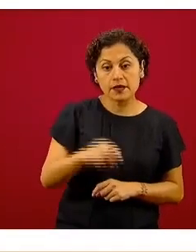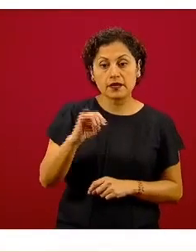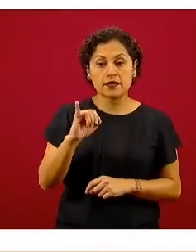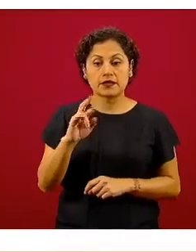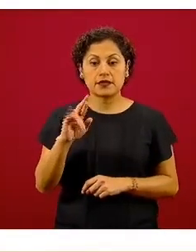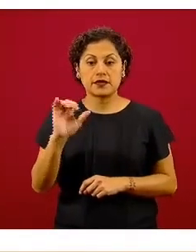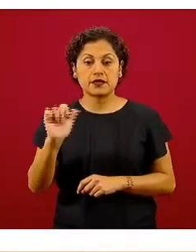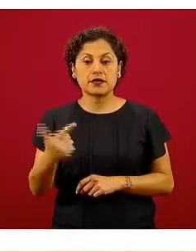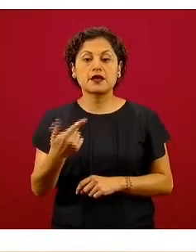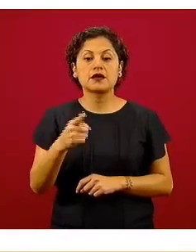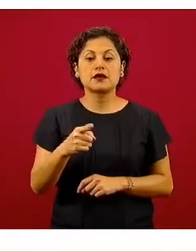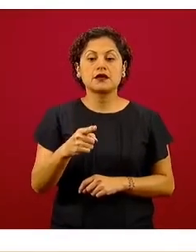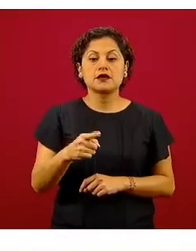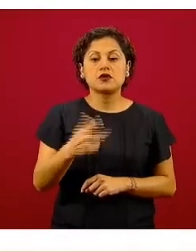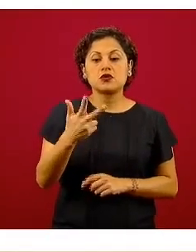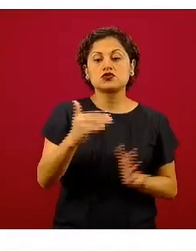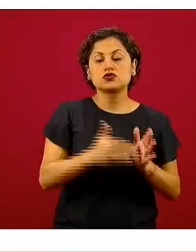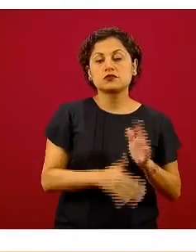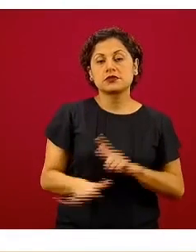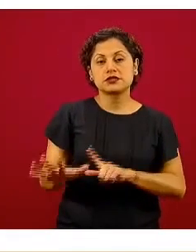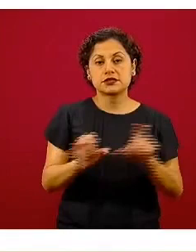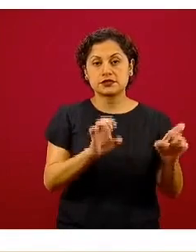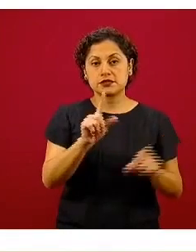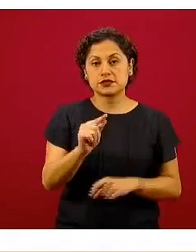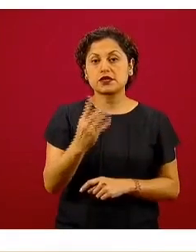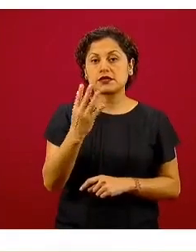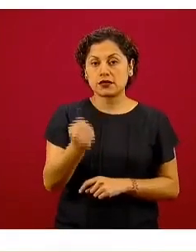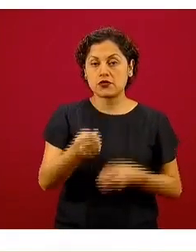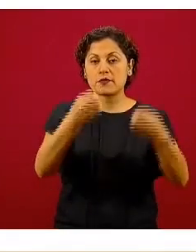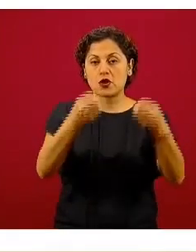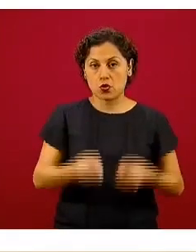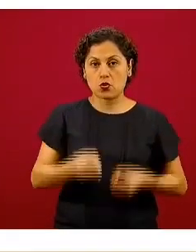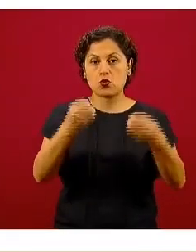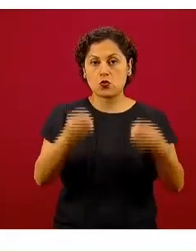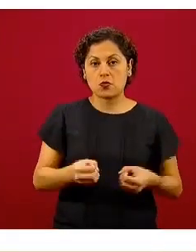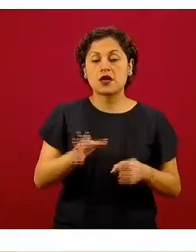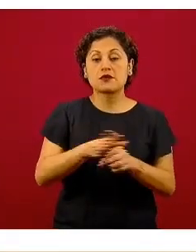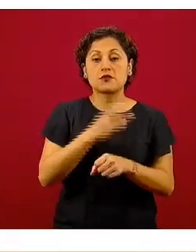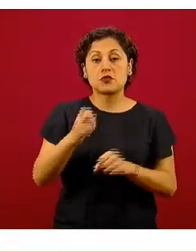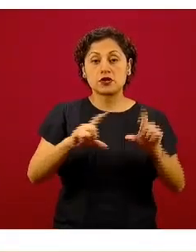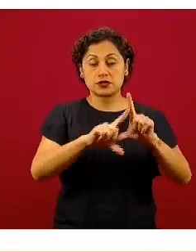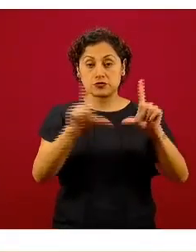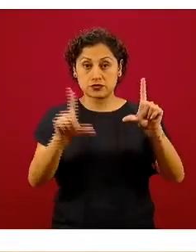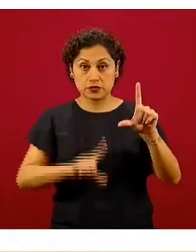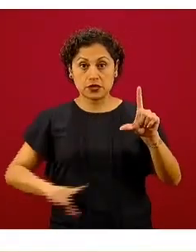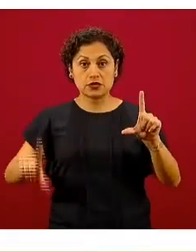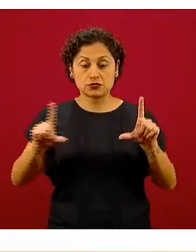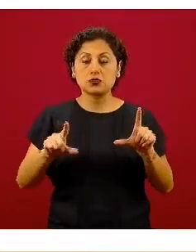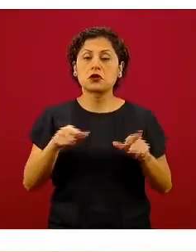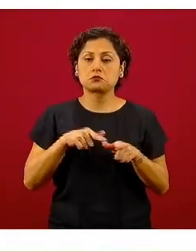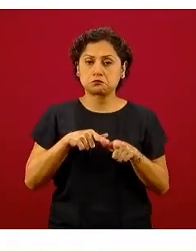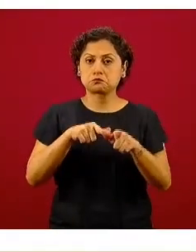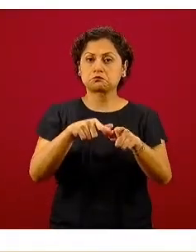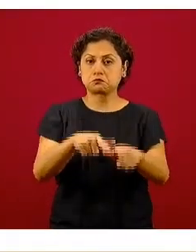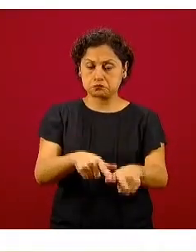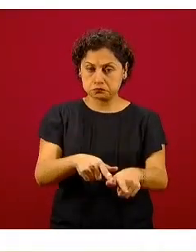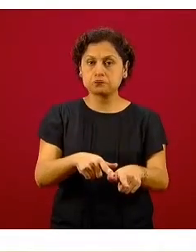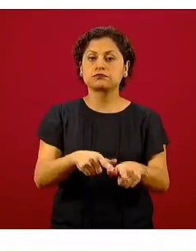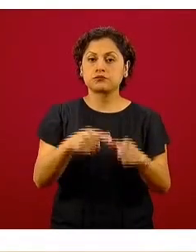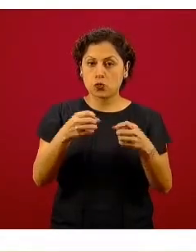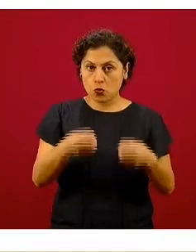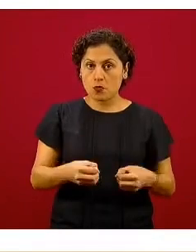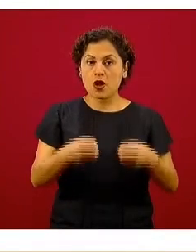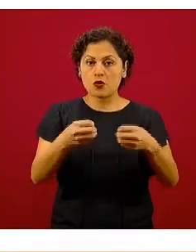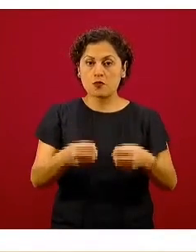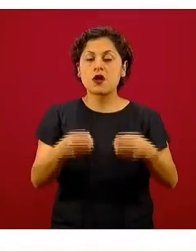8.779 se encontraban ocupadas, eso es el 38%, por lo tanto la ocupación a nivel nacional se mantiene, pero dependiendo